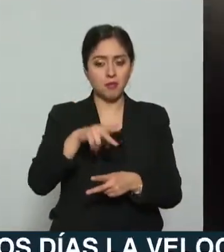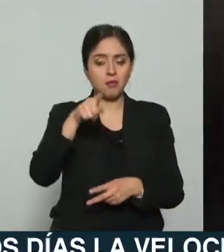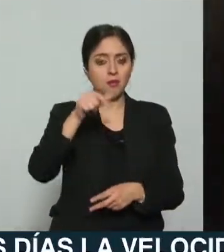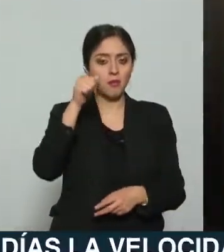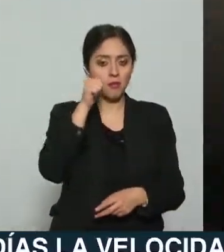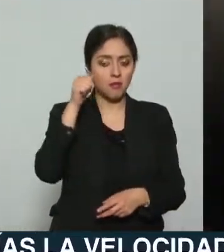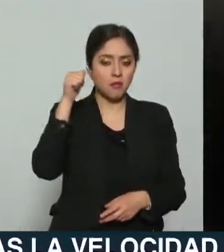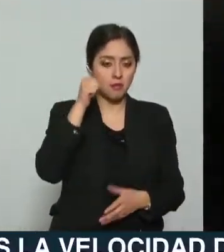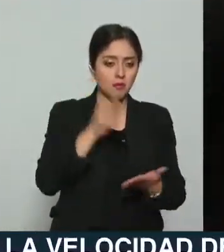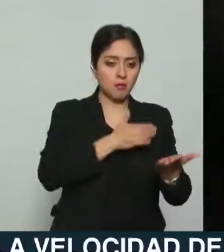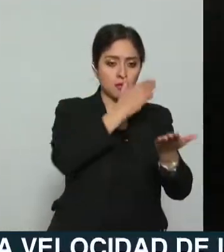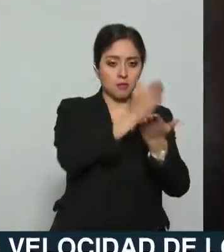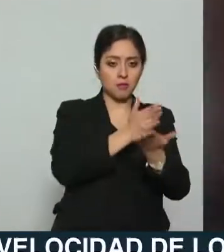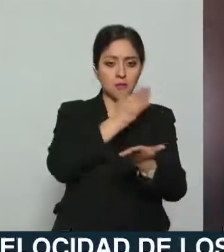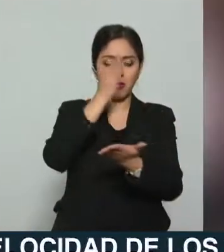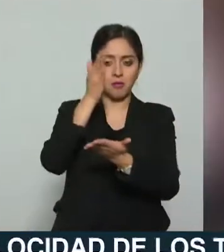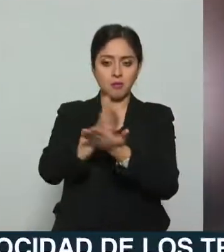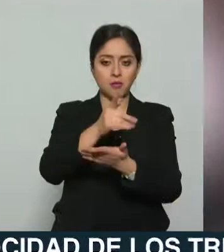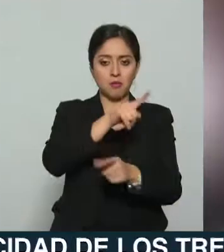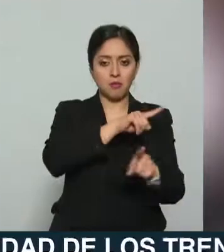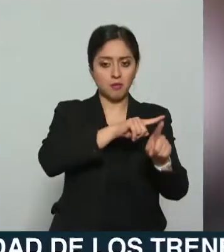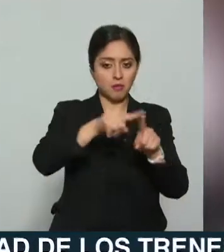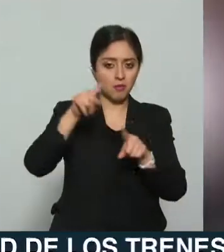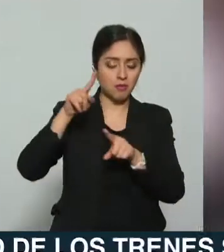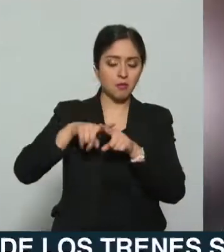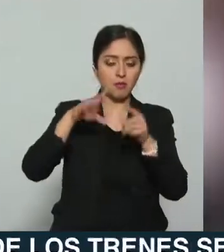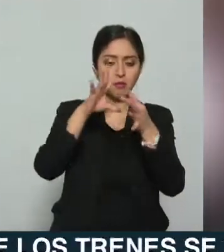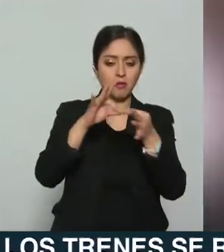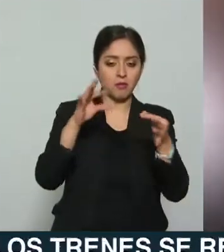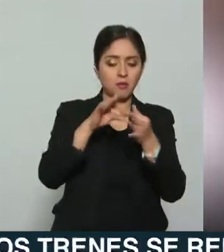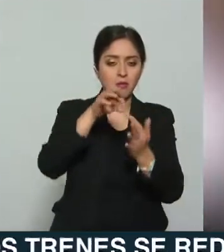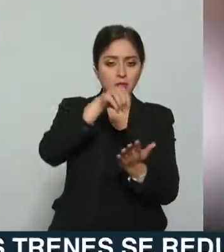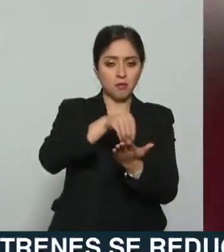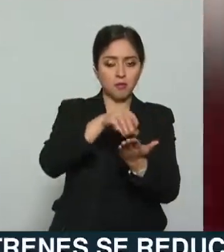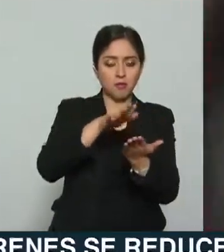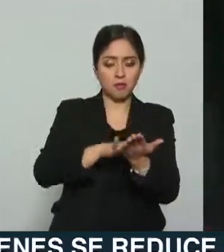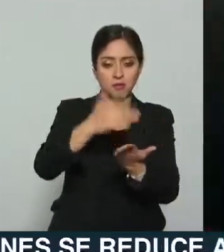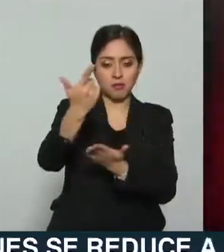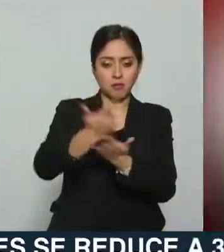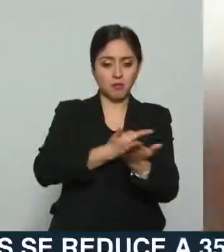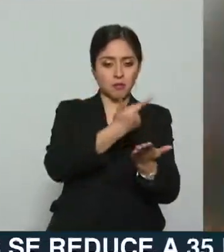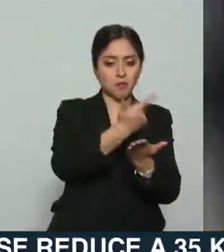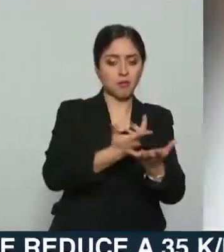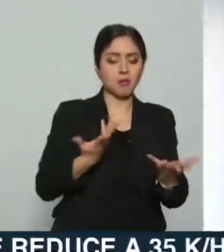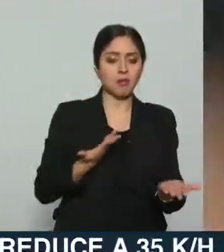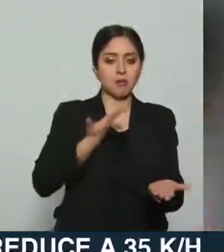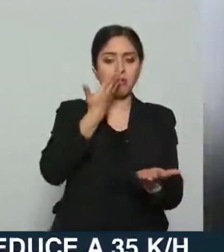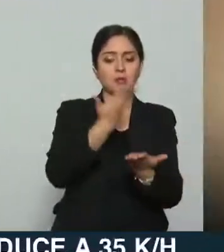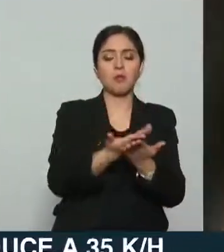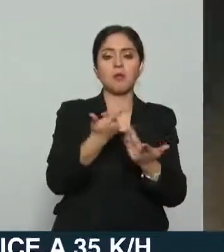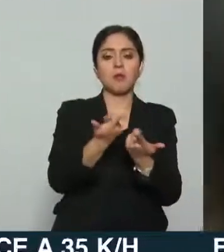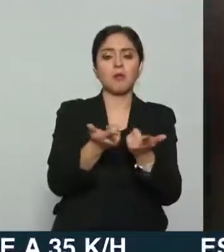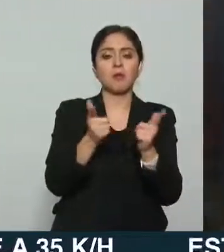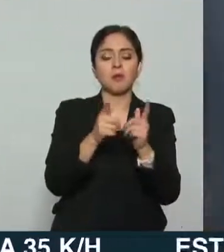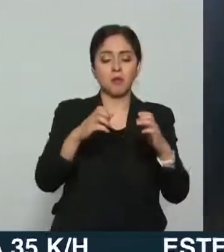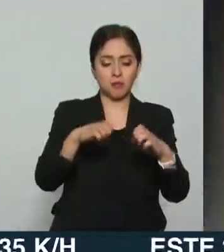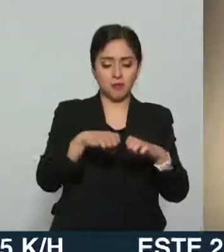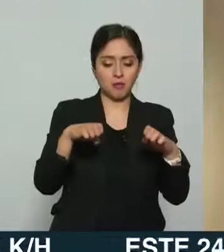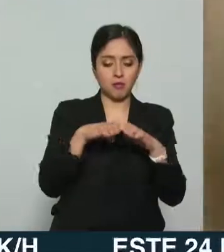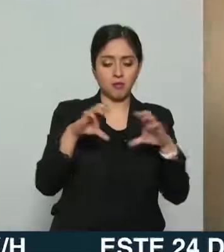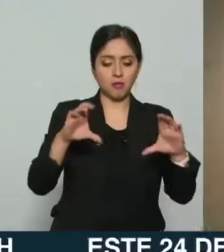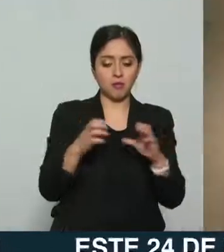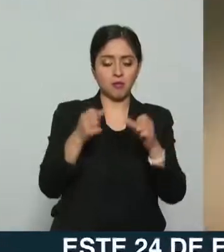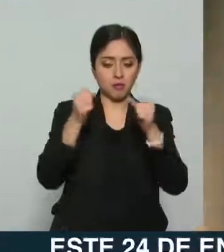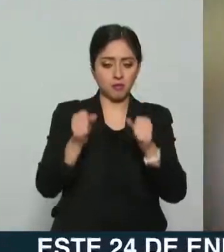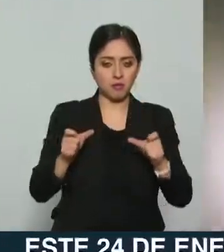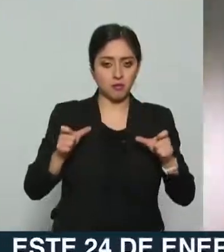parada realicen varios pronunciamientos sobre la agenda que presentarán al Gabinete de Seguridad Nacional durante su encuentro en